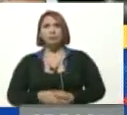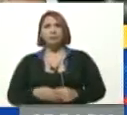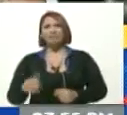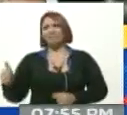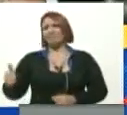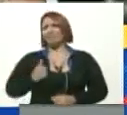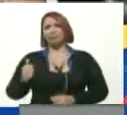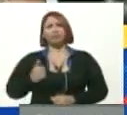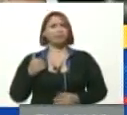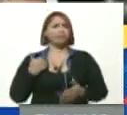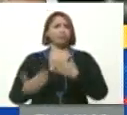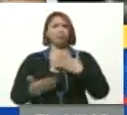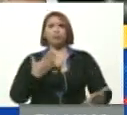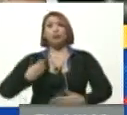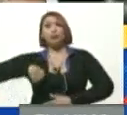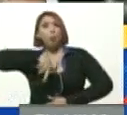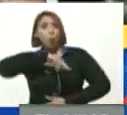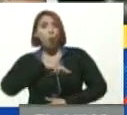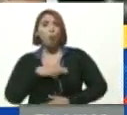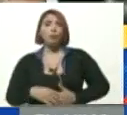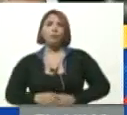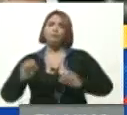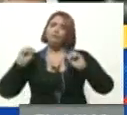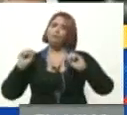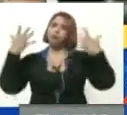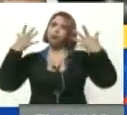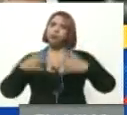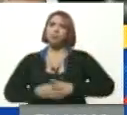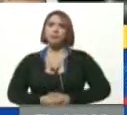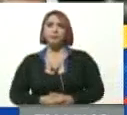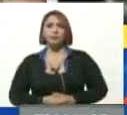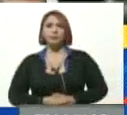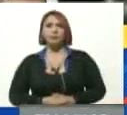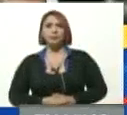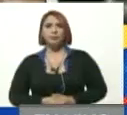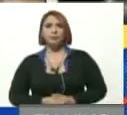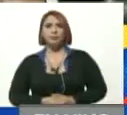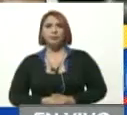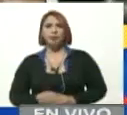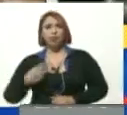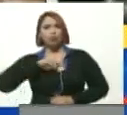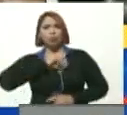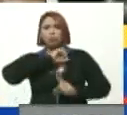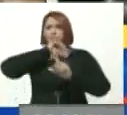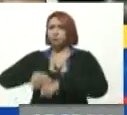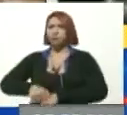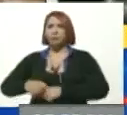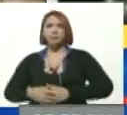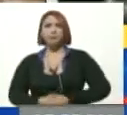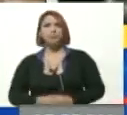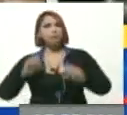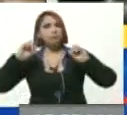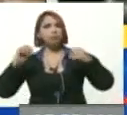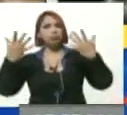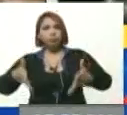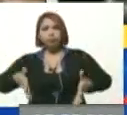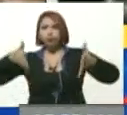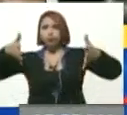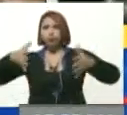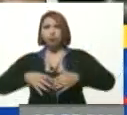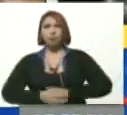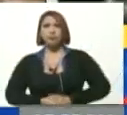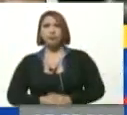hagan, nosotros venceremos, los derrotaremos y triunfará